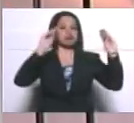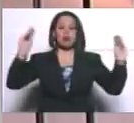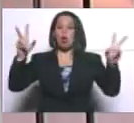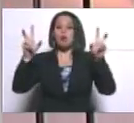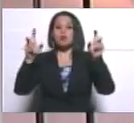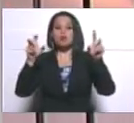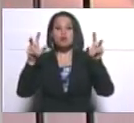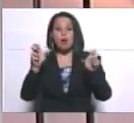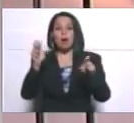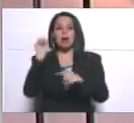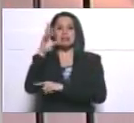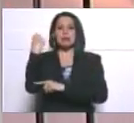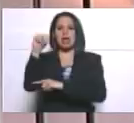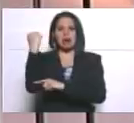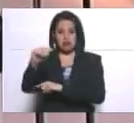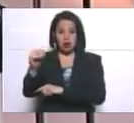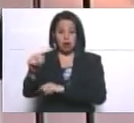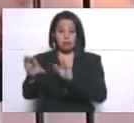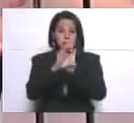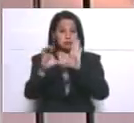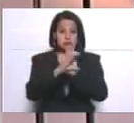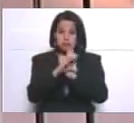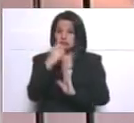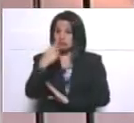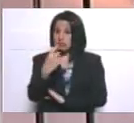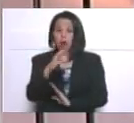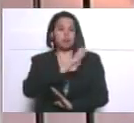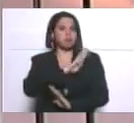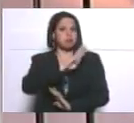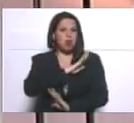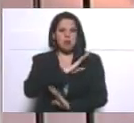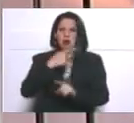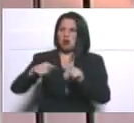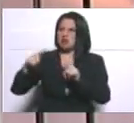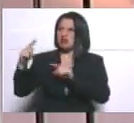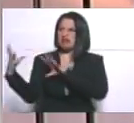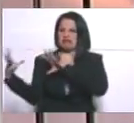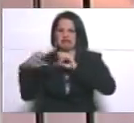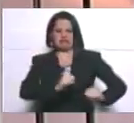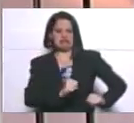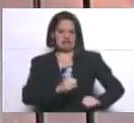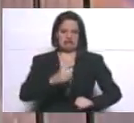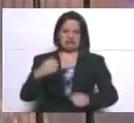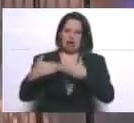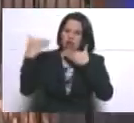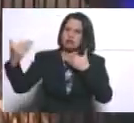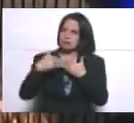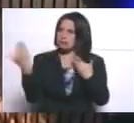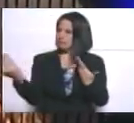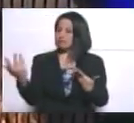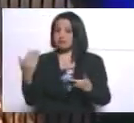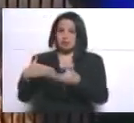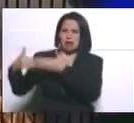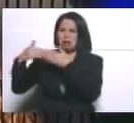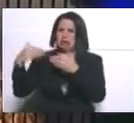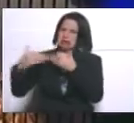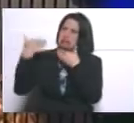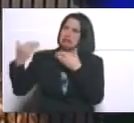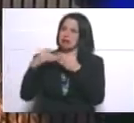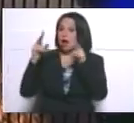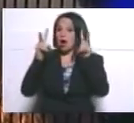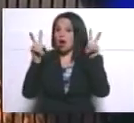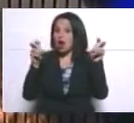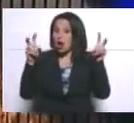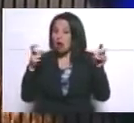Nacional Constituyente. Ataque de propios y extraños, de algunos propios a los que quizás haya que ponerle comillas, ¿no? Pero